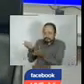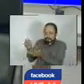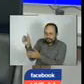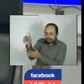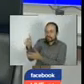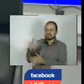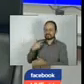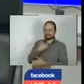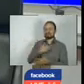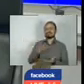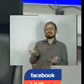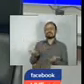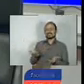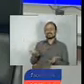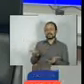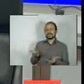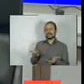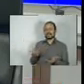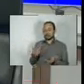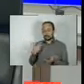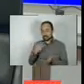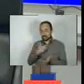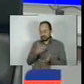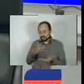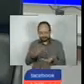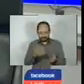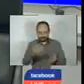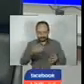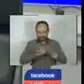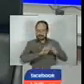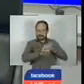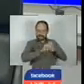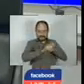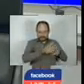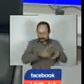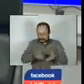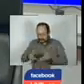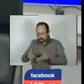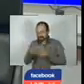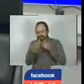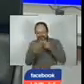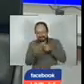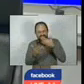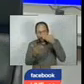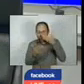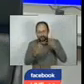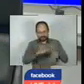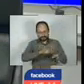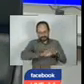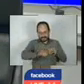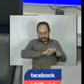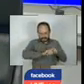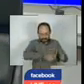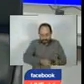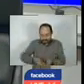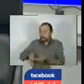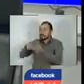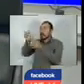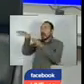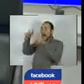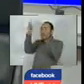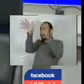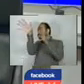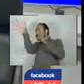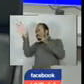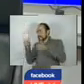Entonces lo que podemos hacer es tomar el ave con algún trapo para no impregnarle el olor y colocarle una rama alta, para